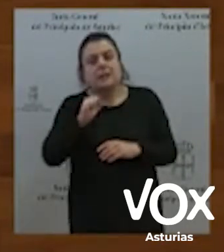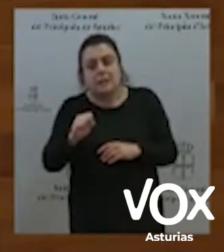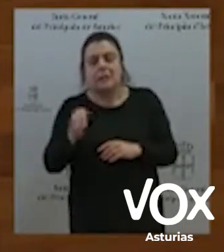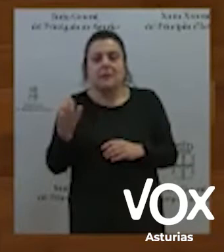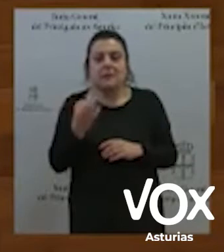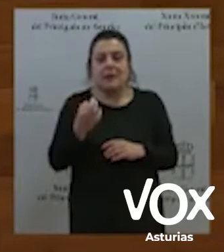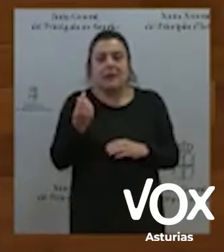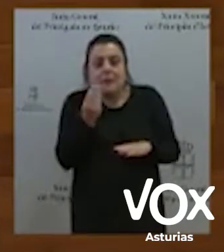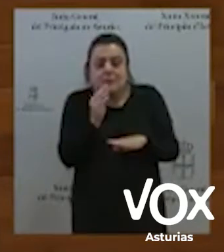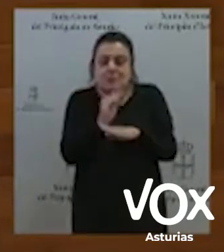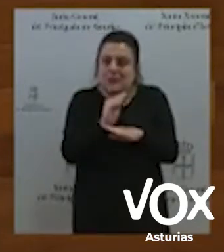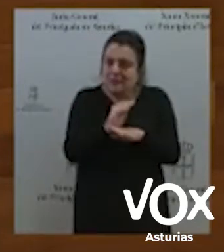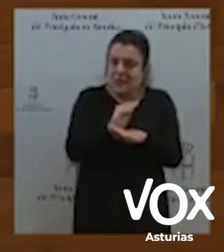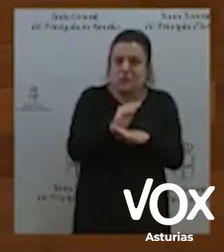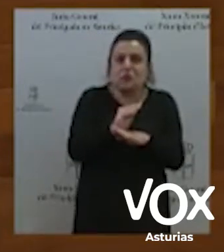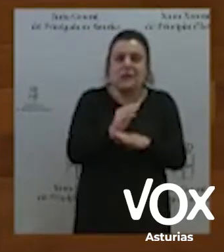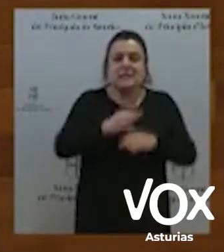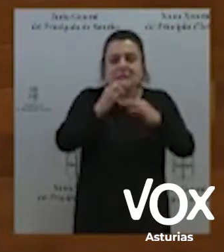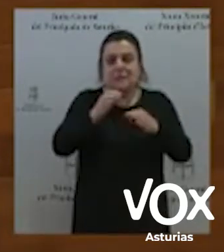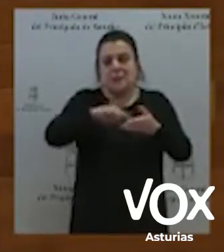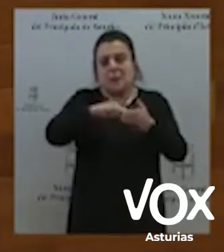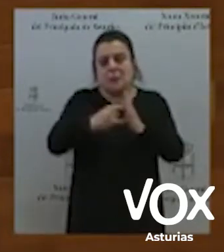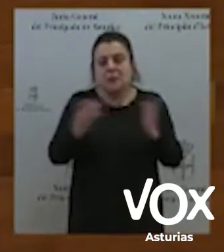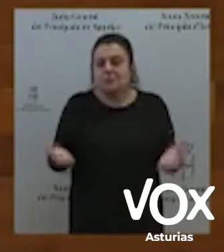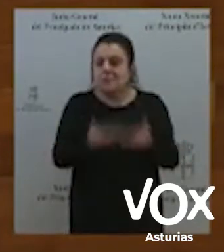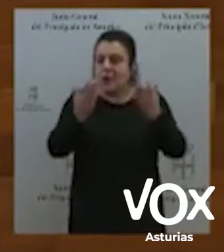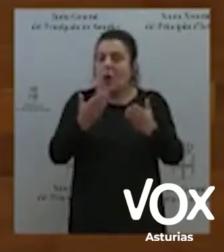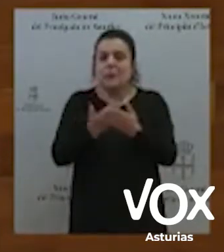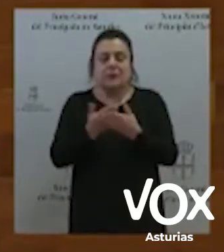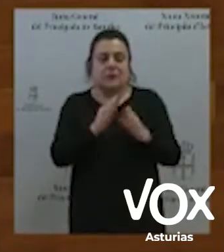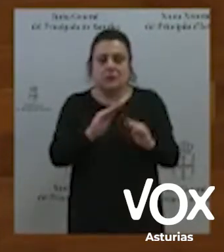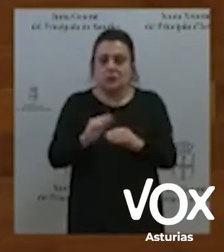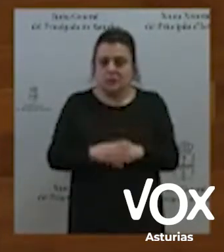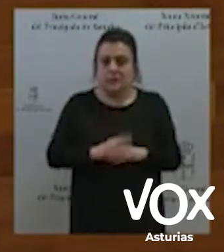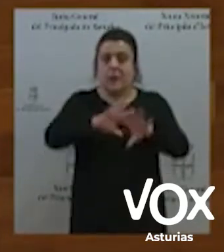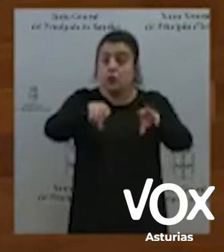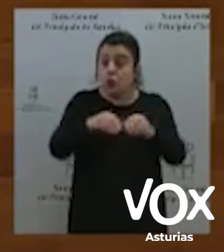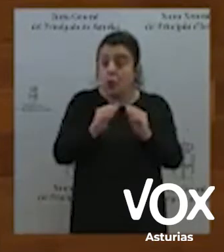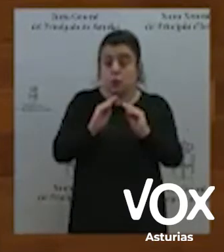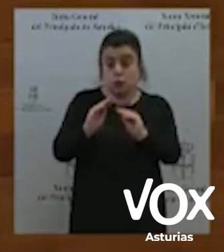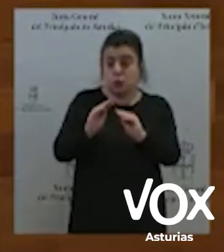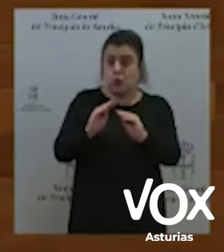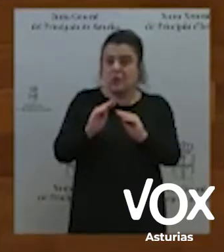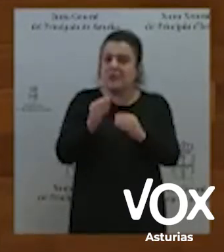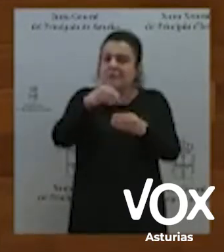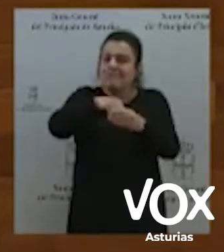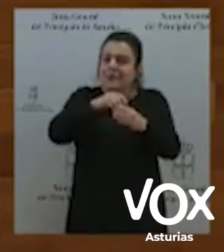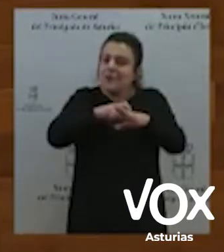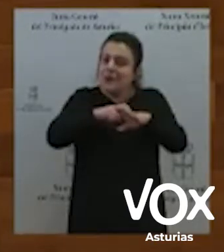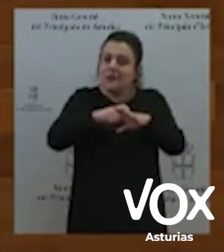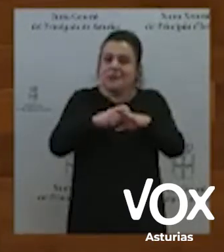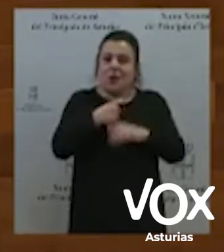sus peticiones. Todo lo suyo se caracteriza por la inclusión de comités, comisiones de trabajo,